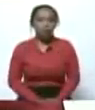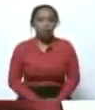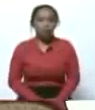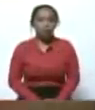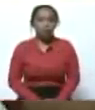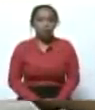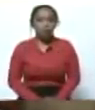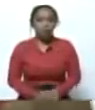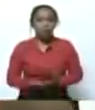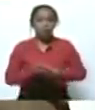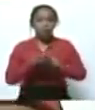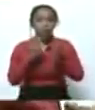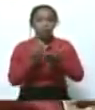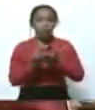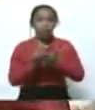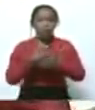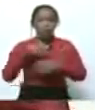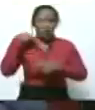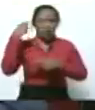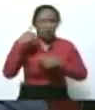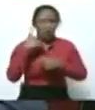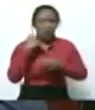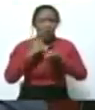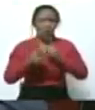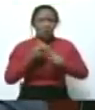Para el mundo. Locuras como esa, ¿no?